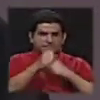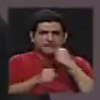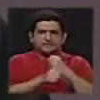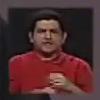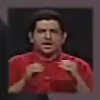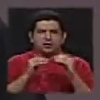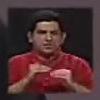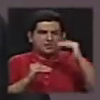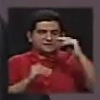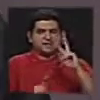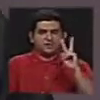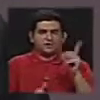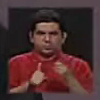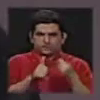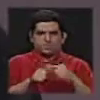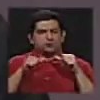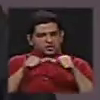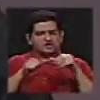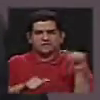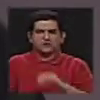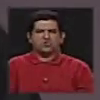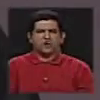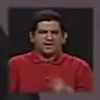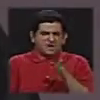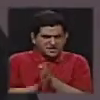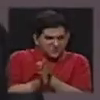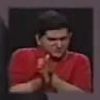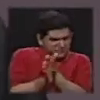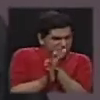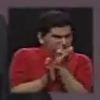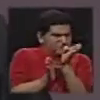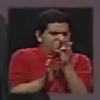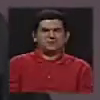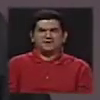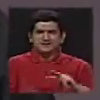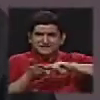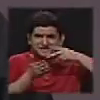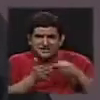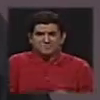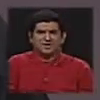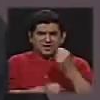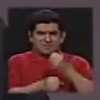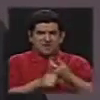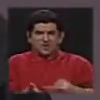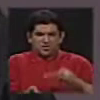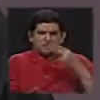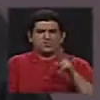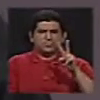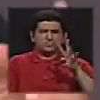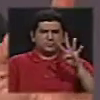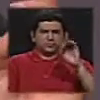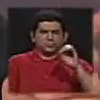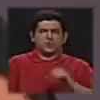bastante más grande que los dos primeros y así sucesivamente. Hay un sesgo tremendo, ¿verdad?, que lleva a que esta obra tenga un valor